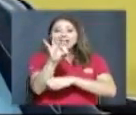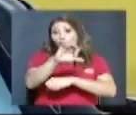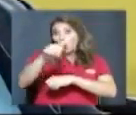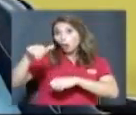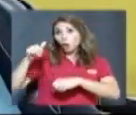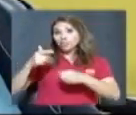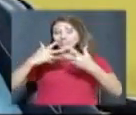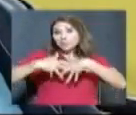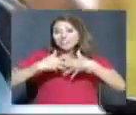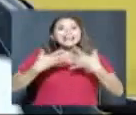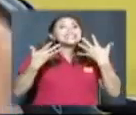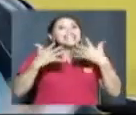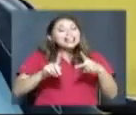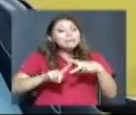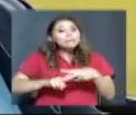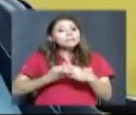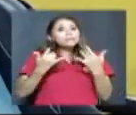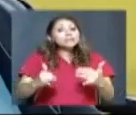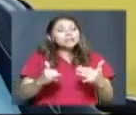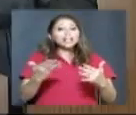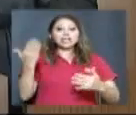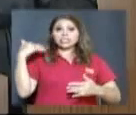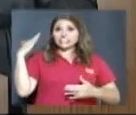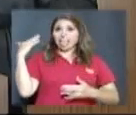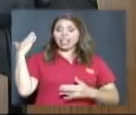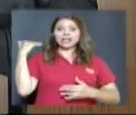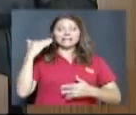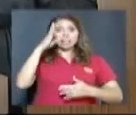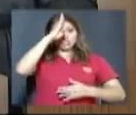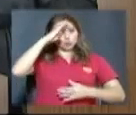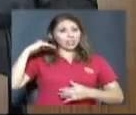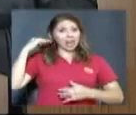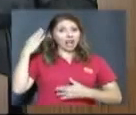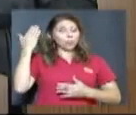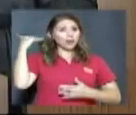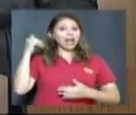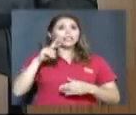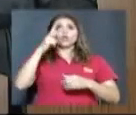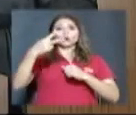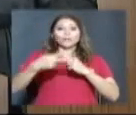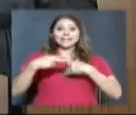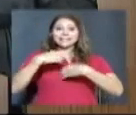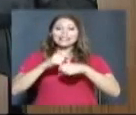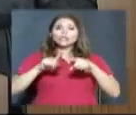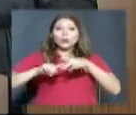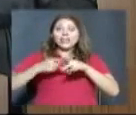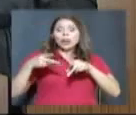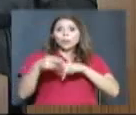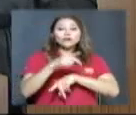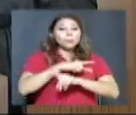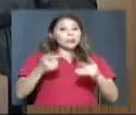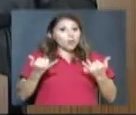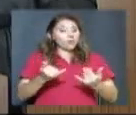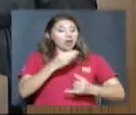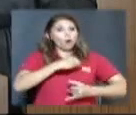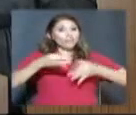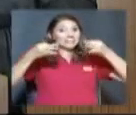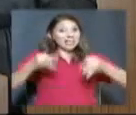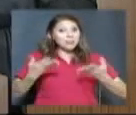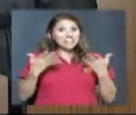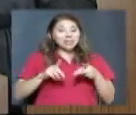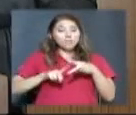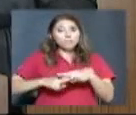han habido ya 2 inauguraciones de la pasada administración de doña Laura, 2 veces hizo la inauguración y hasta ahora no tenemos oficialmente el arranque de televisión digital.